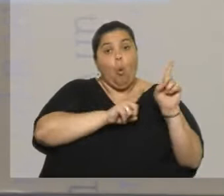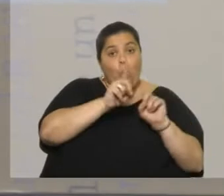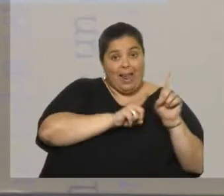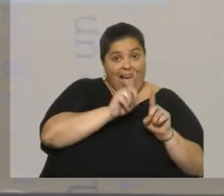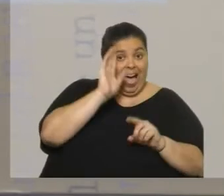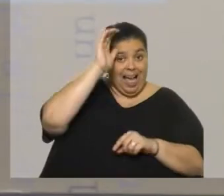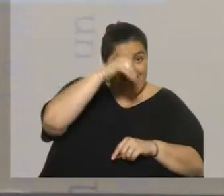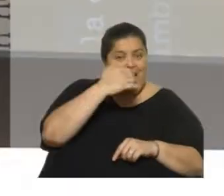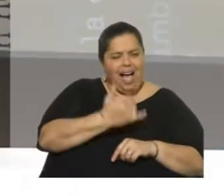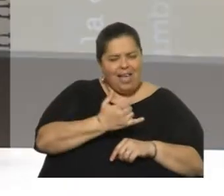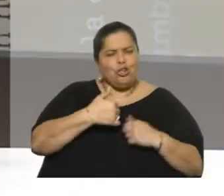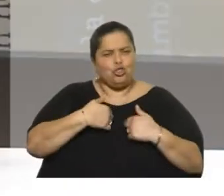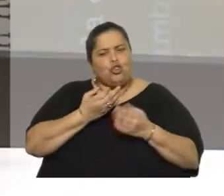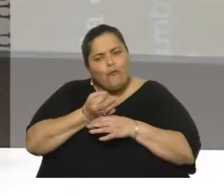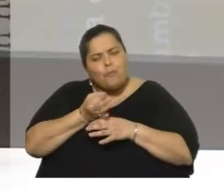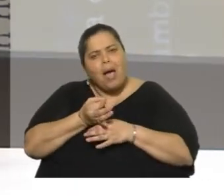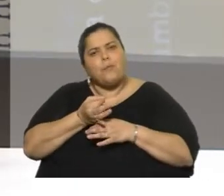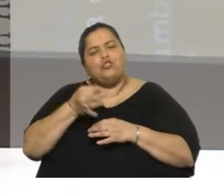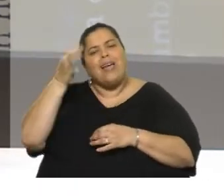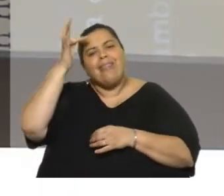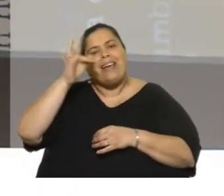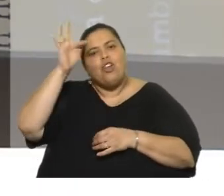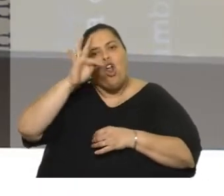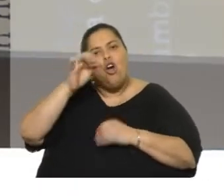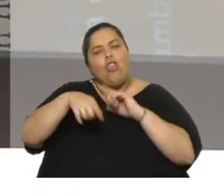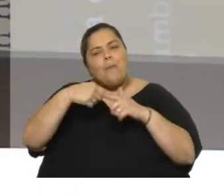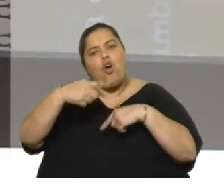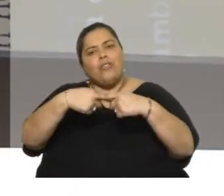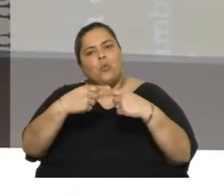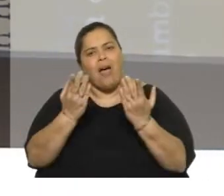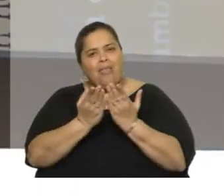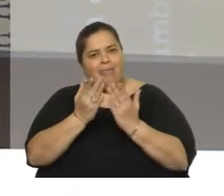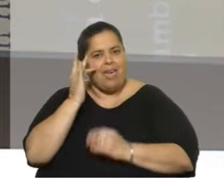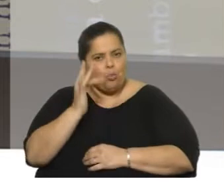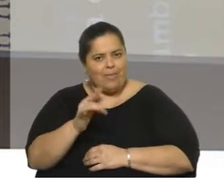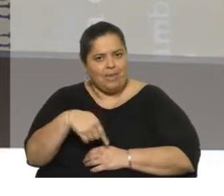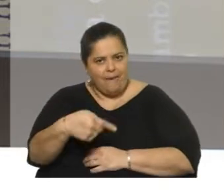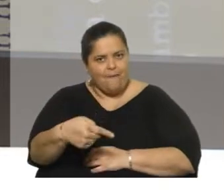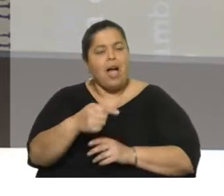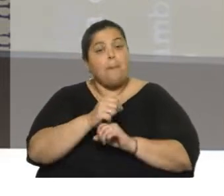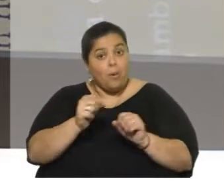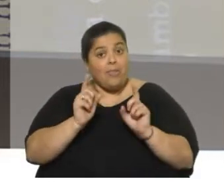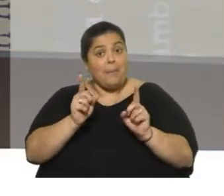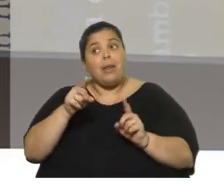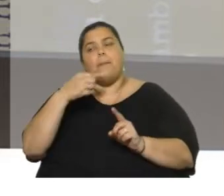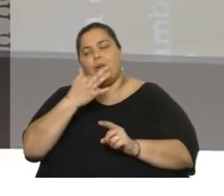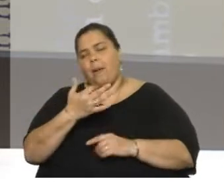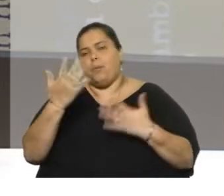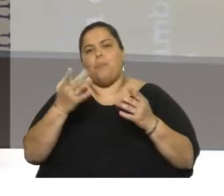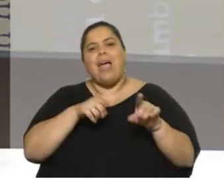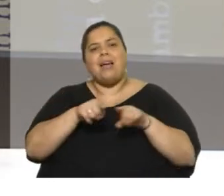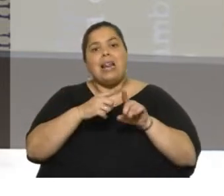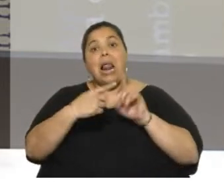tecnólogos, sí, y damos continuidad educativa. Porque esa es la otra. También es verdad que las carreras largas muchas